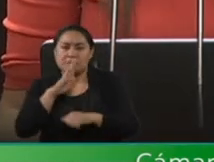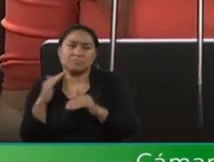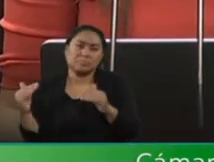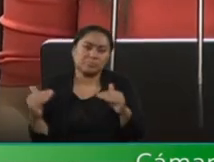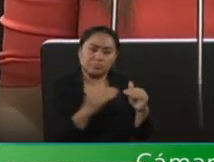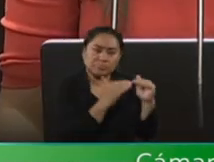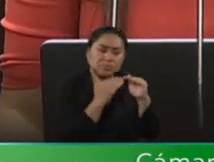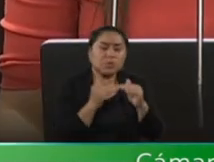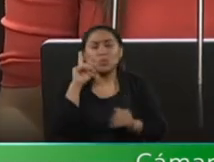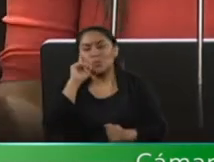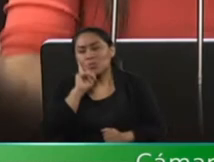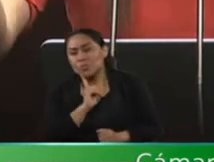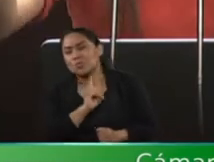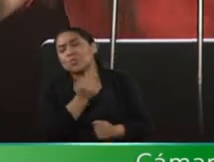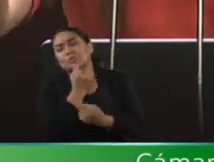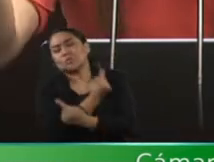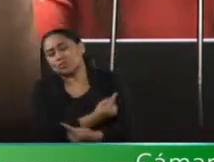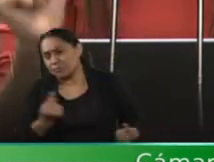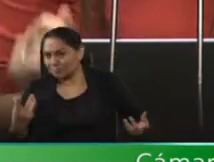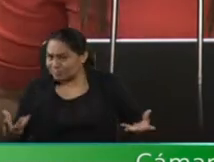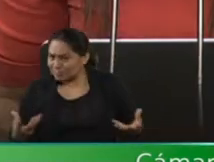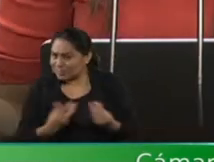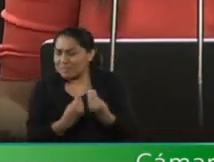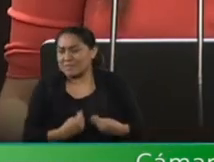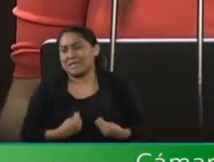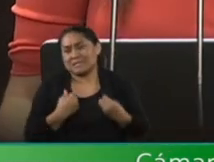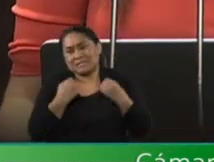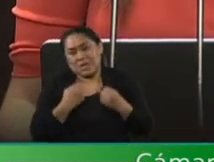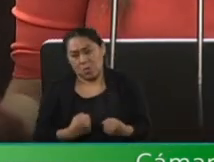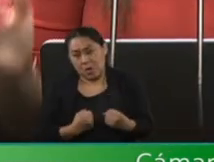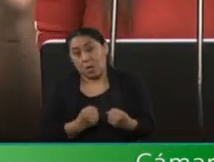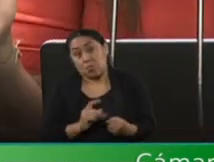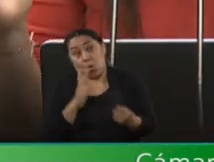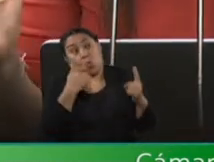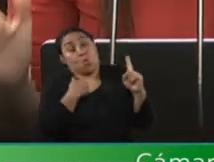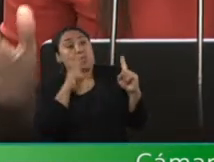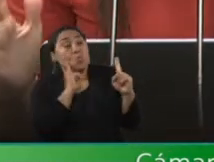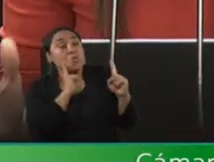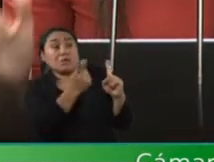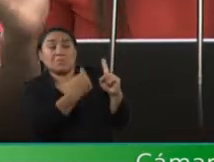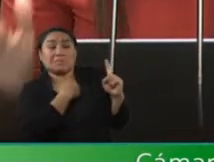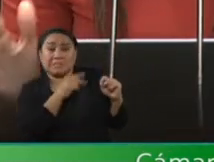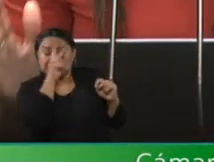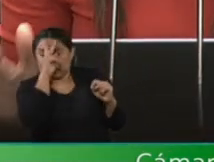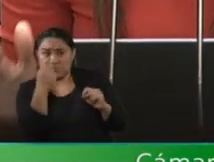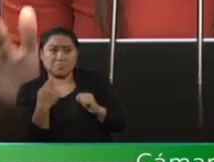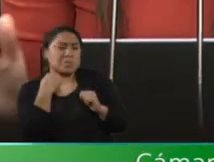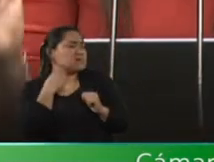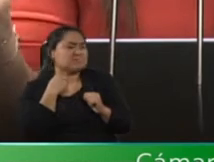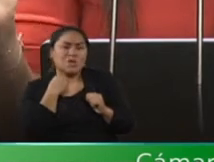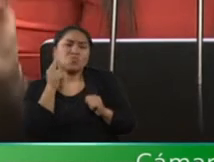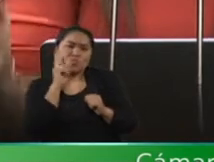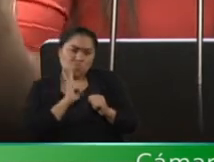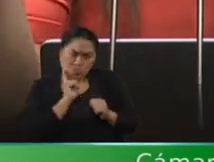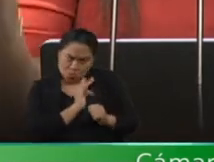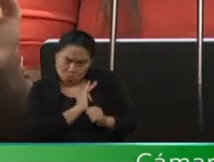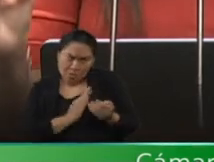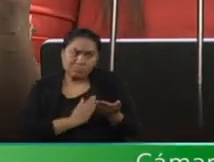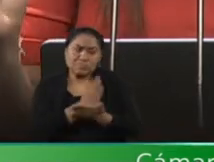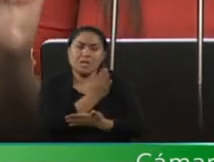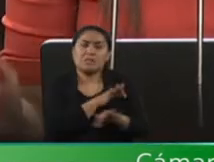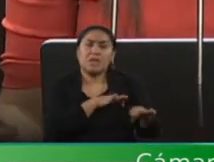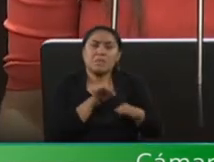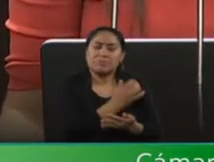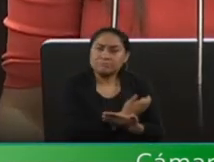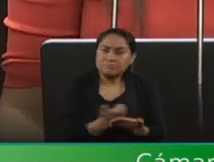y mujeres vivamos seguras que no nos maten por el hecho de ser mujeres donde las mujeres puedan acceder a un trabajo remunerado en